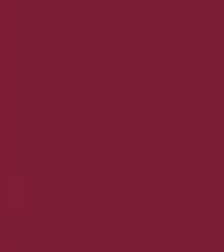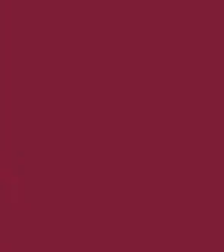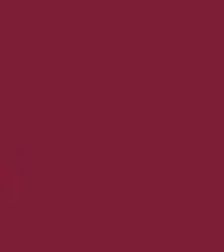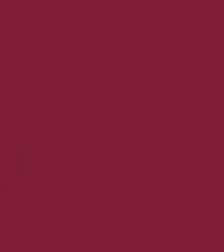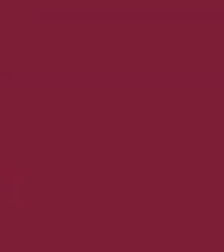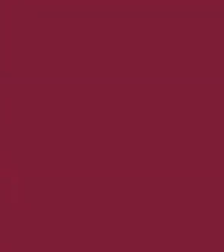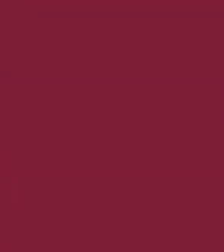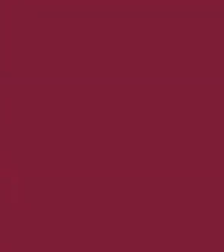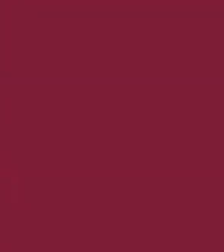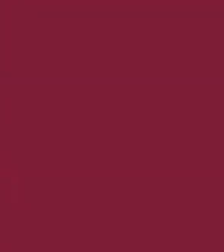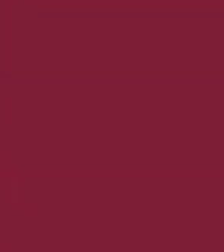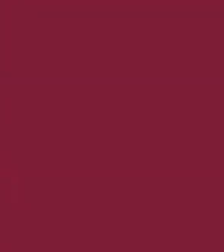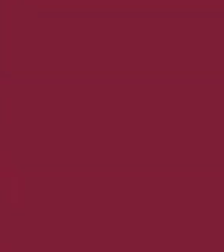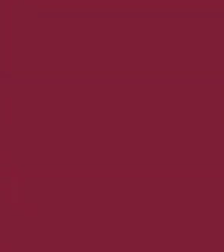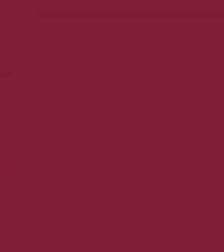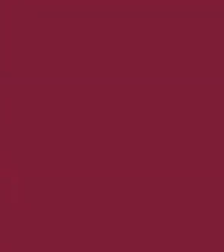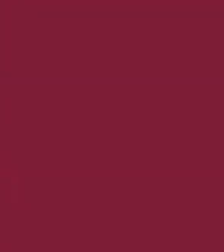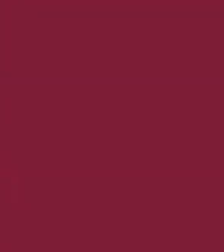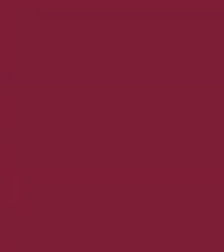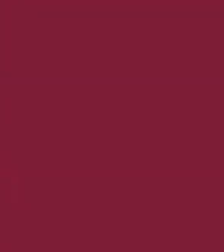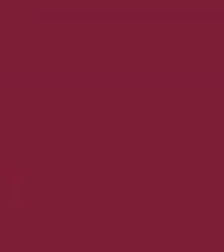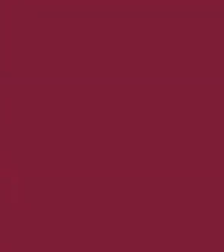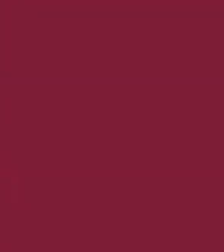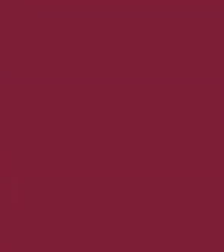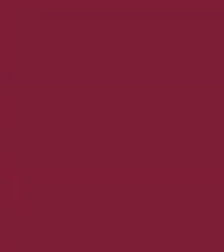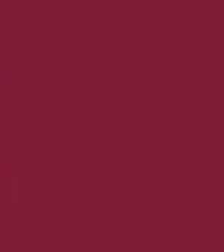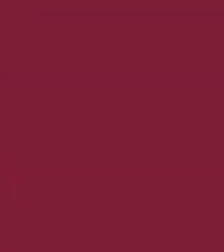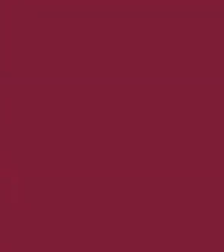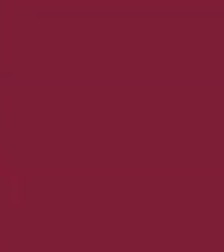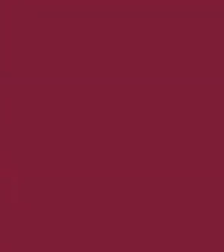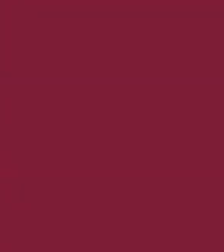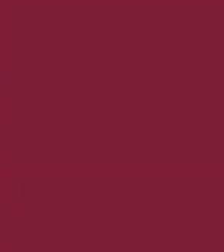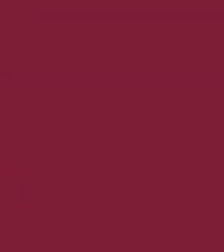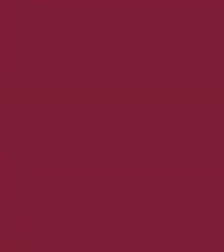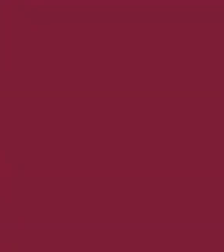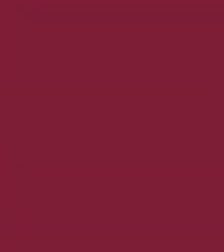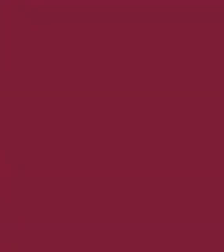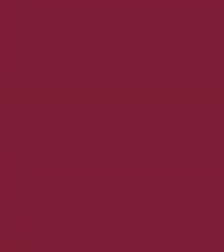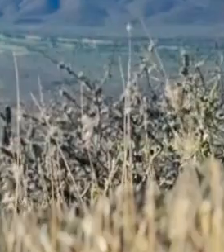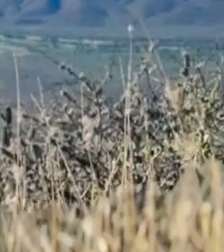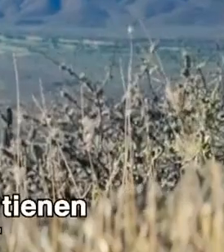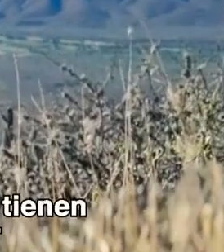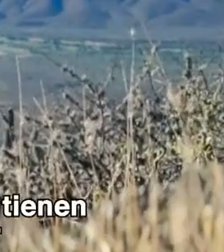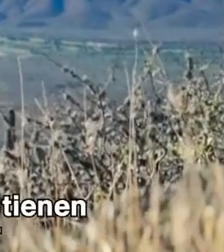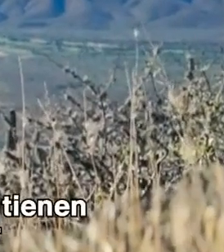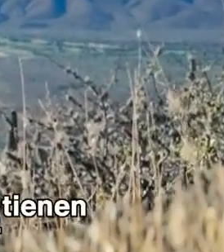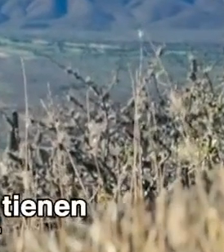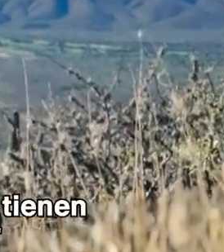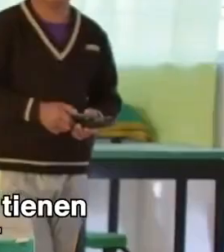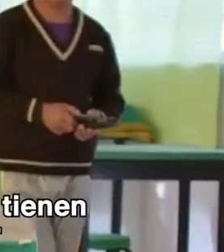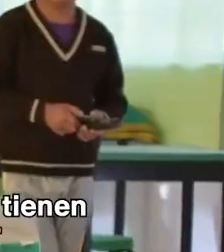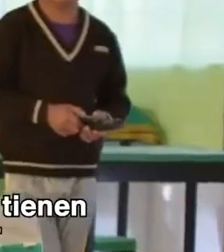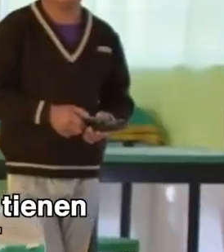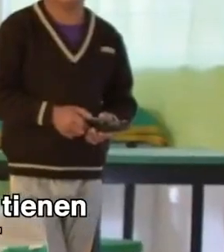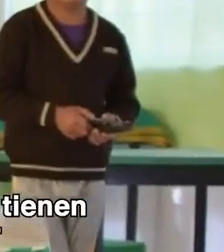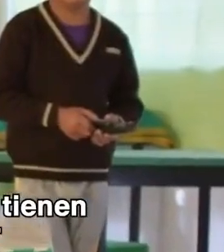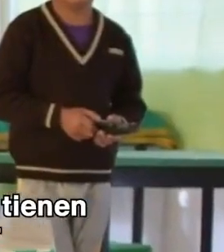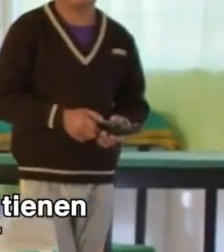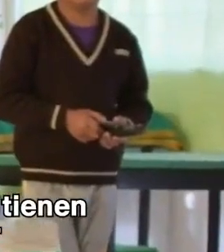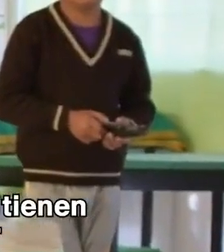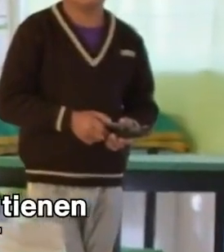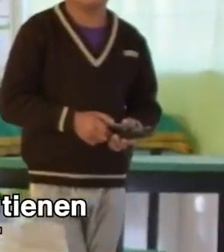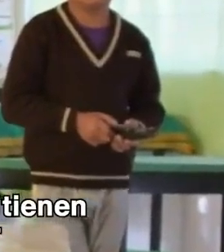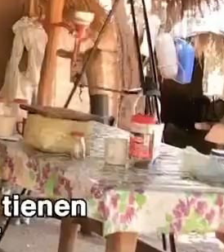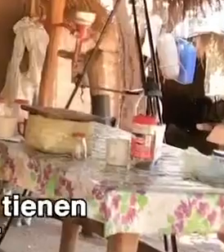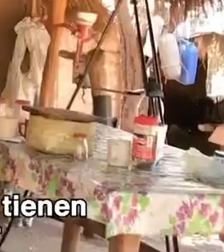Cómo se lleva internet para el bienestar a los 20 millones de mexicanos que no lo tienen en México más de 20